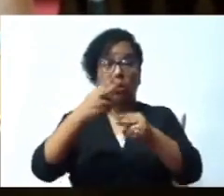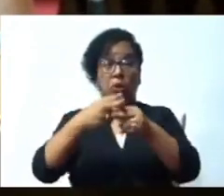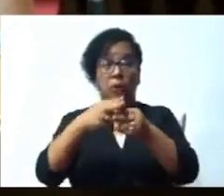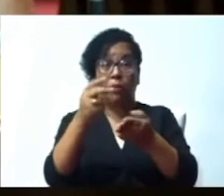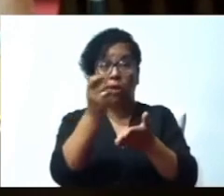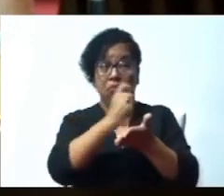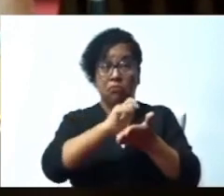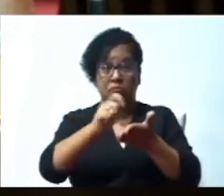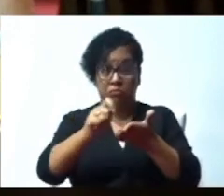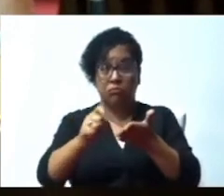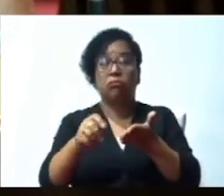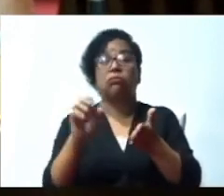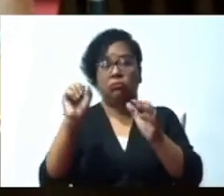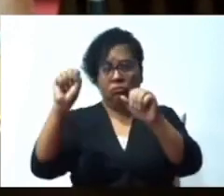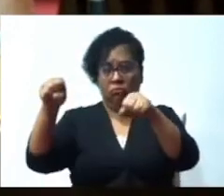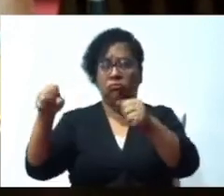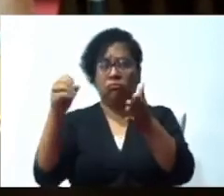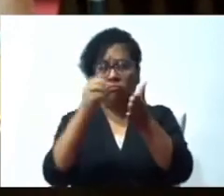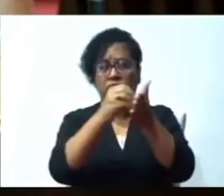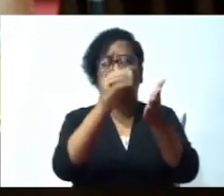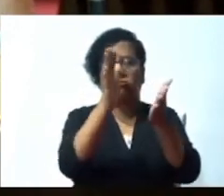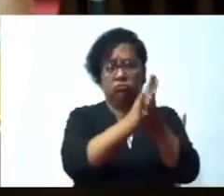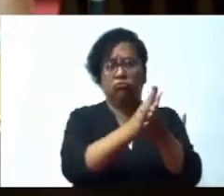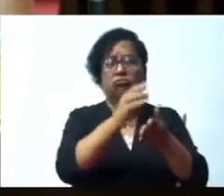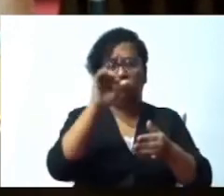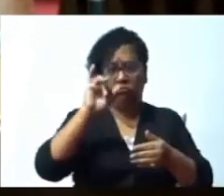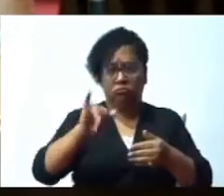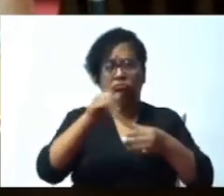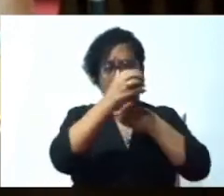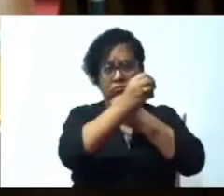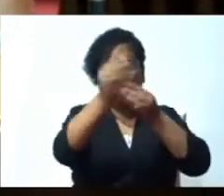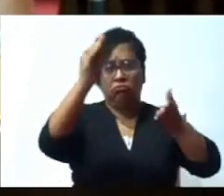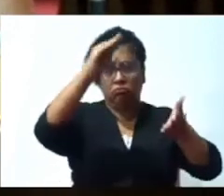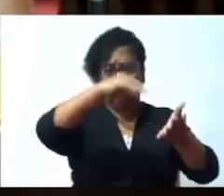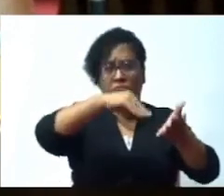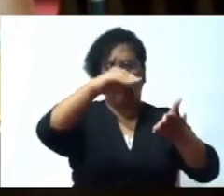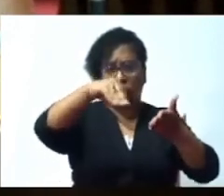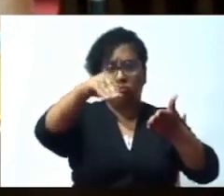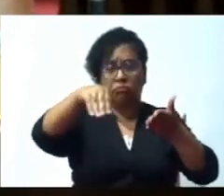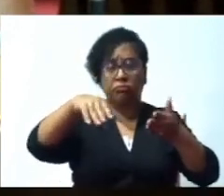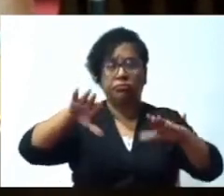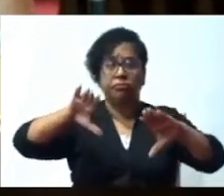incluya mi firma en el proyecto en el informe de la comisión